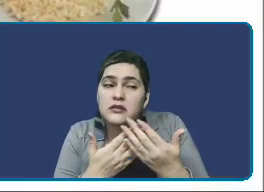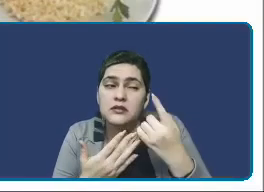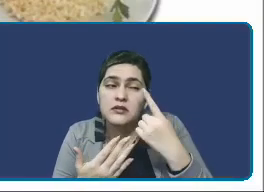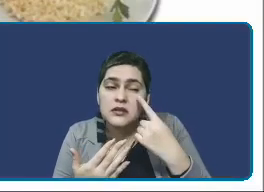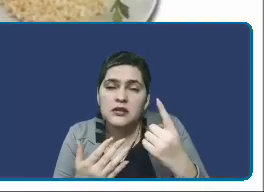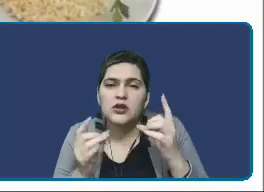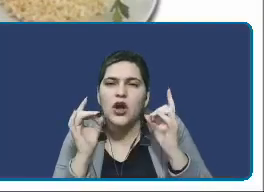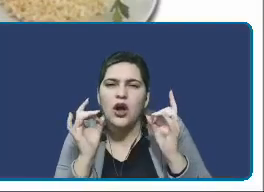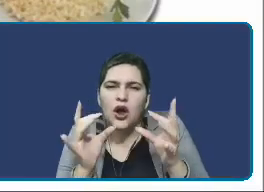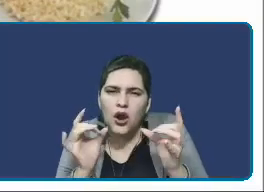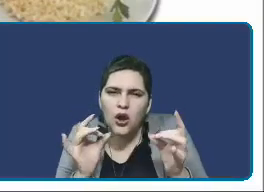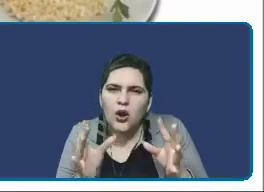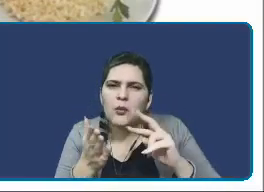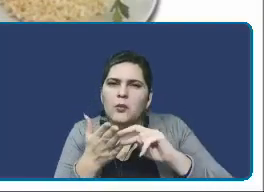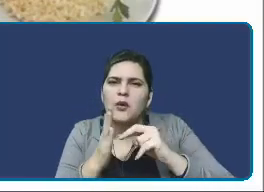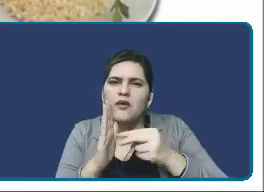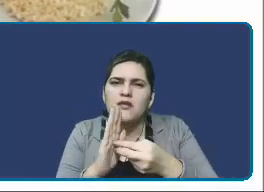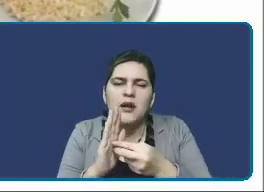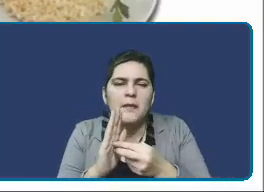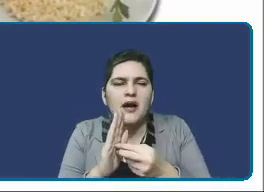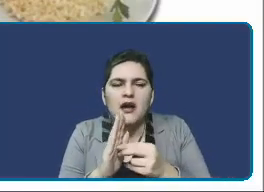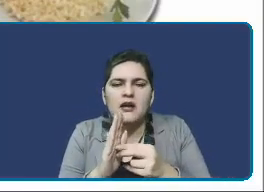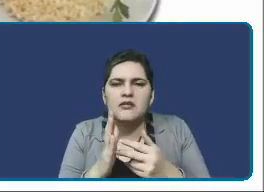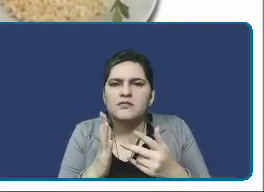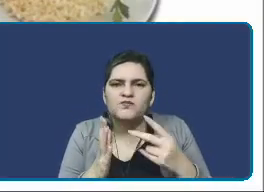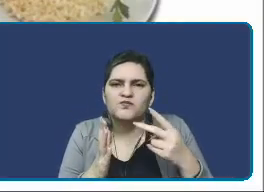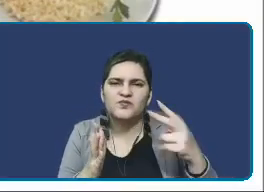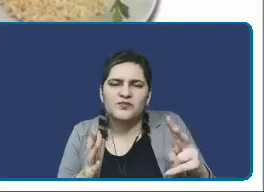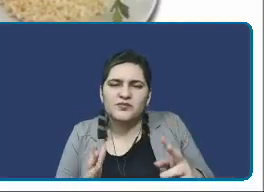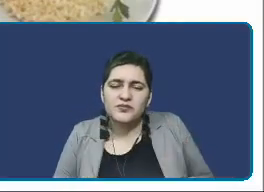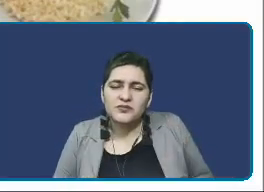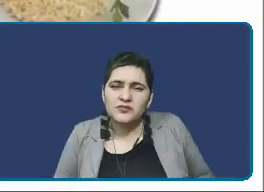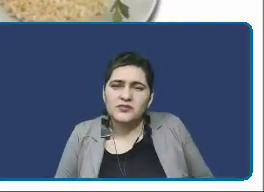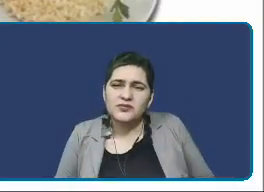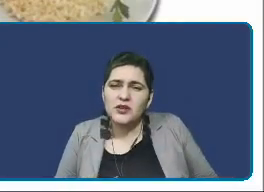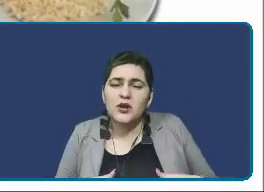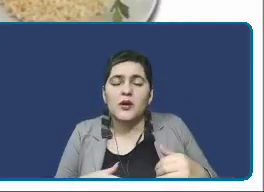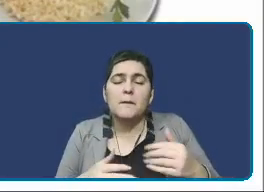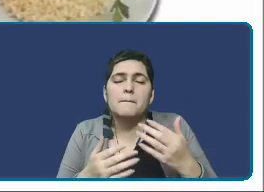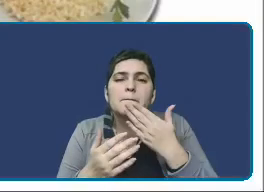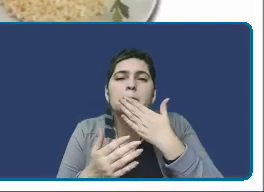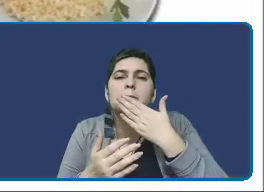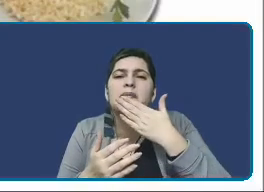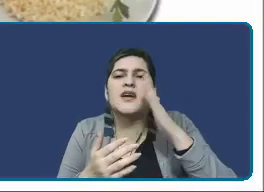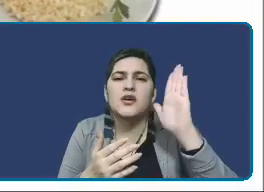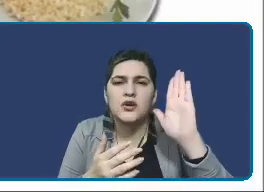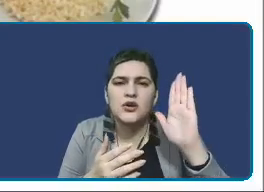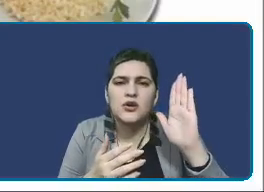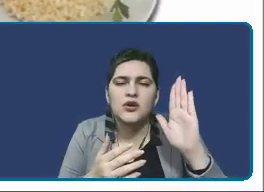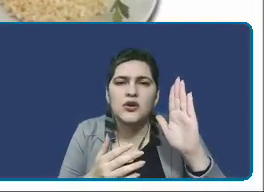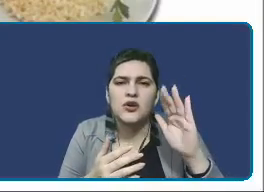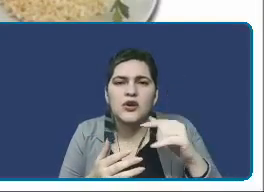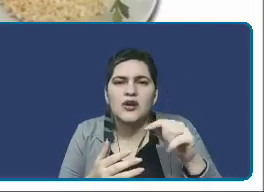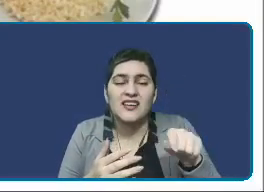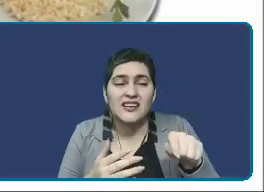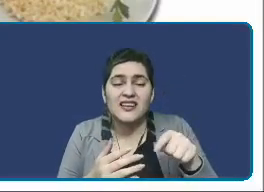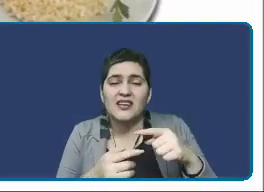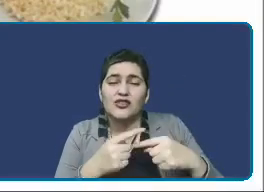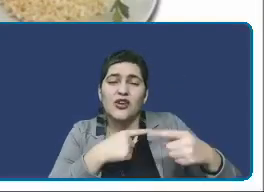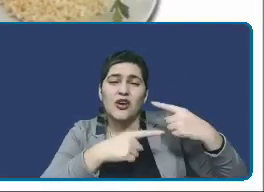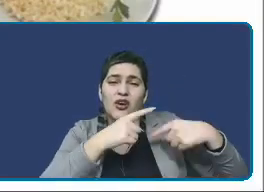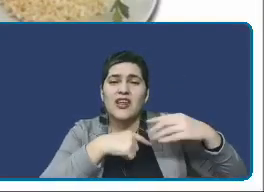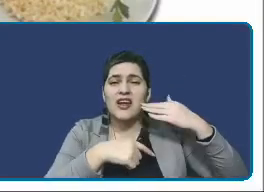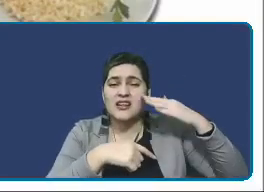en relación a mi autismo, pero sí mejora mis déficits nutricionales, que durante toda la infancia los déficits nutricionales pueden ir